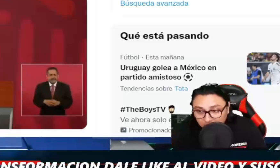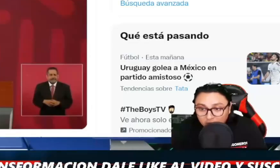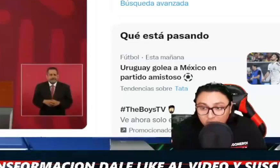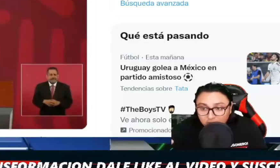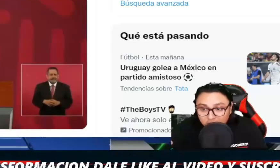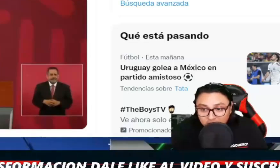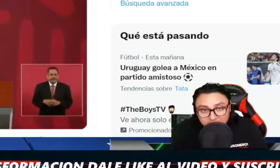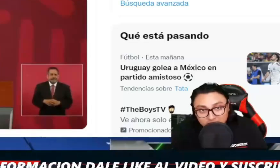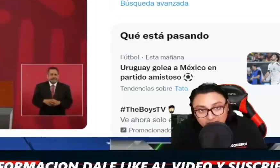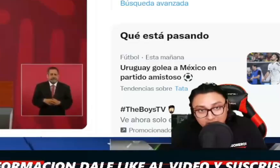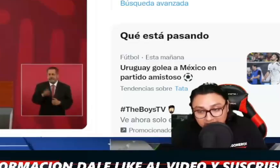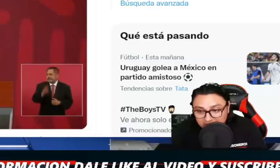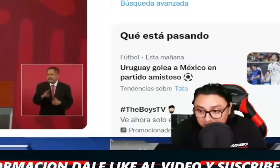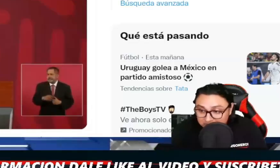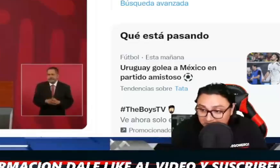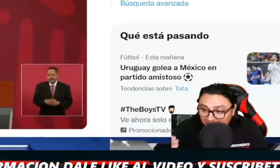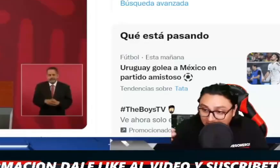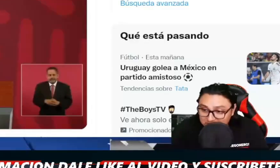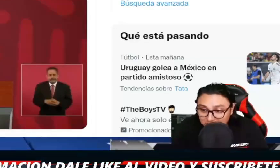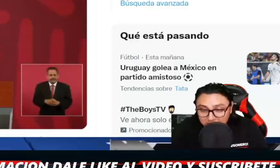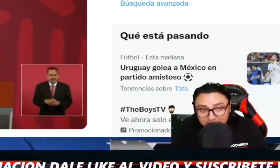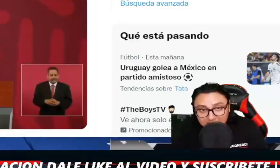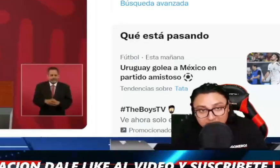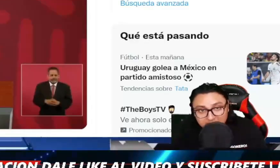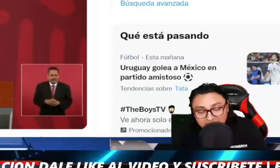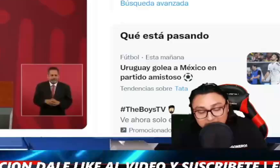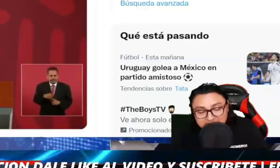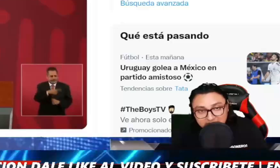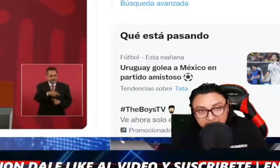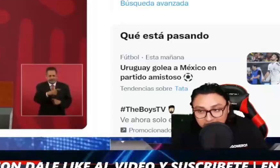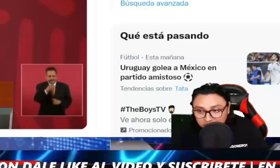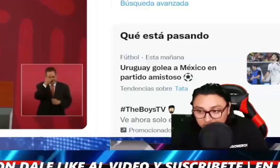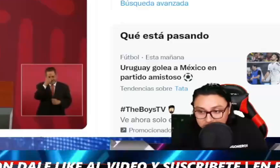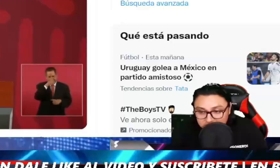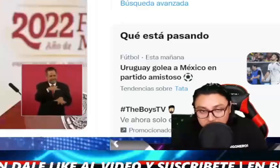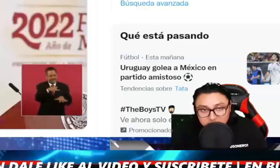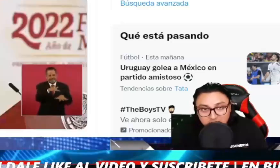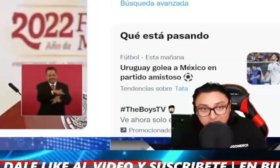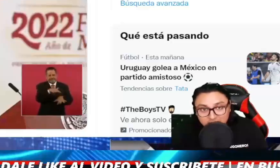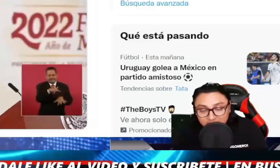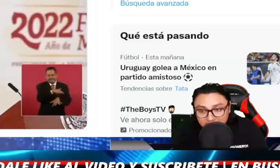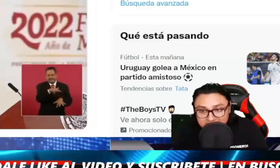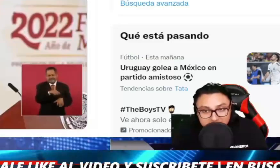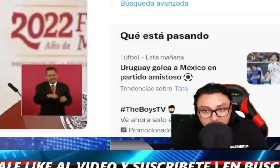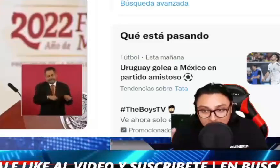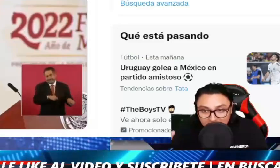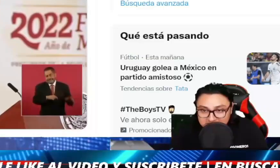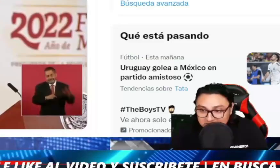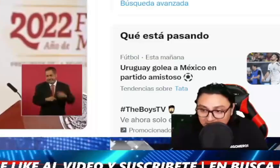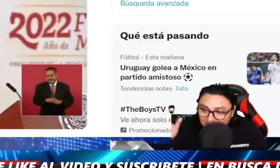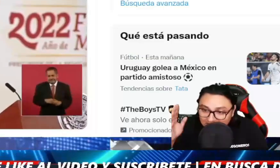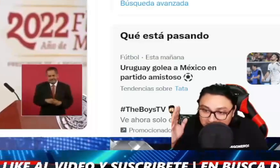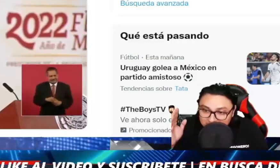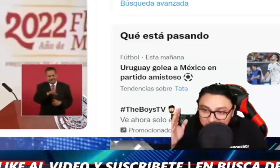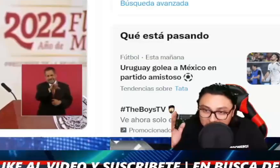video, cómo infiere y pues le da la razón prácticamente Carmen Aristegui a todos los dichos de Francisco